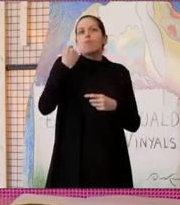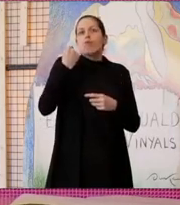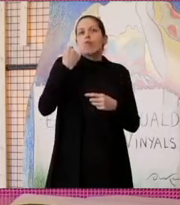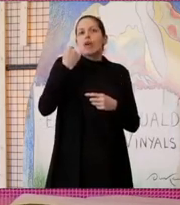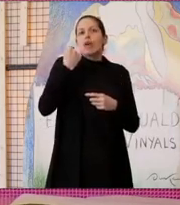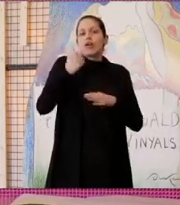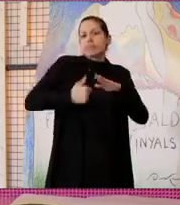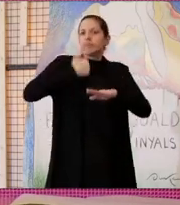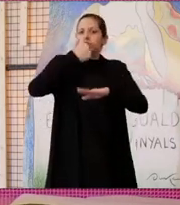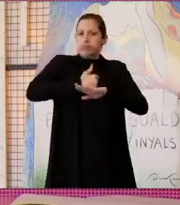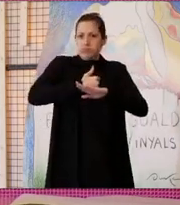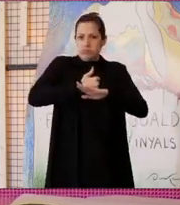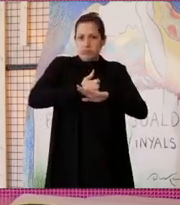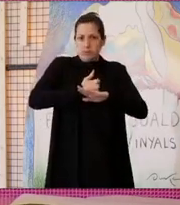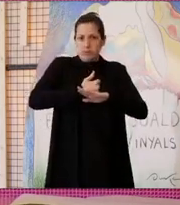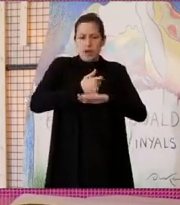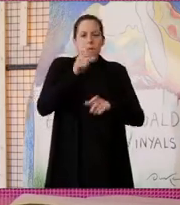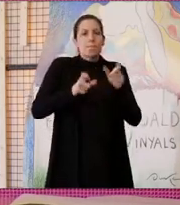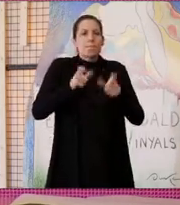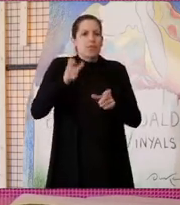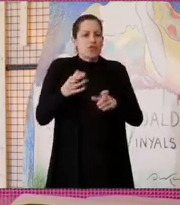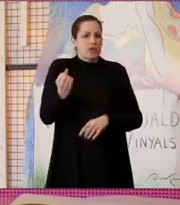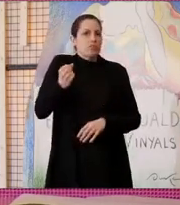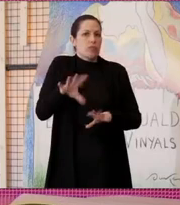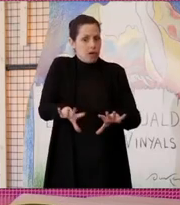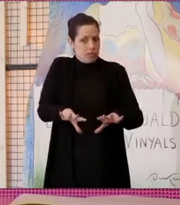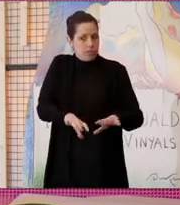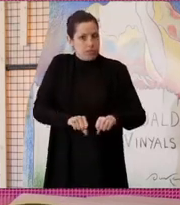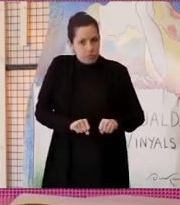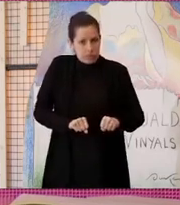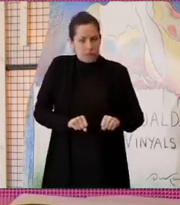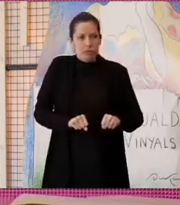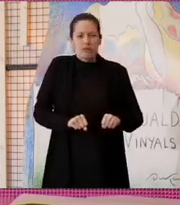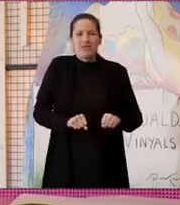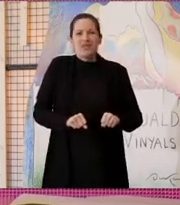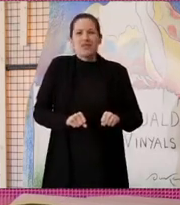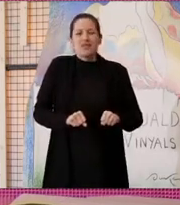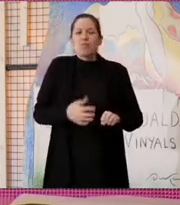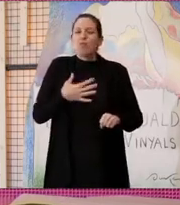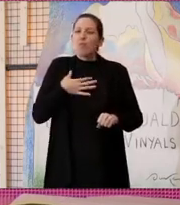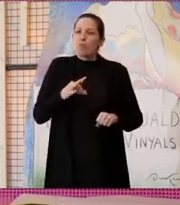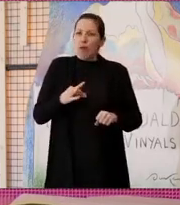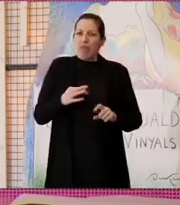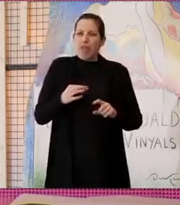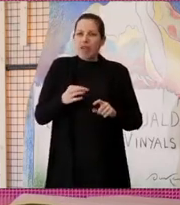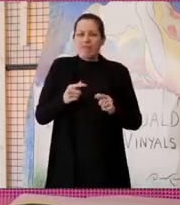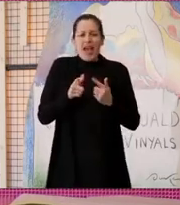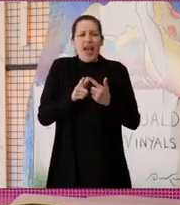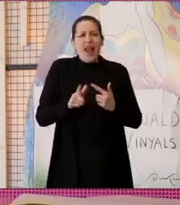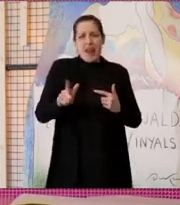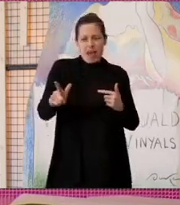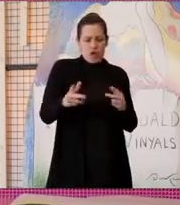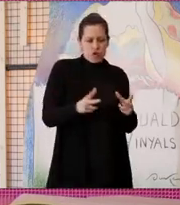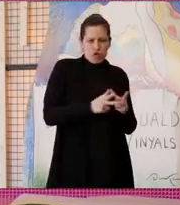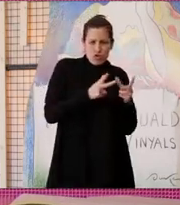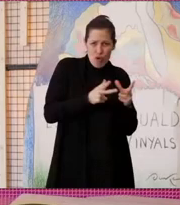que están en este momento ostentando el poder están bastante alejadas quizá de lo que socialmente se percibe